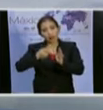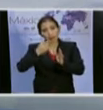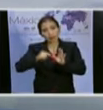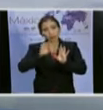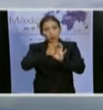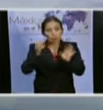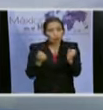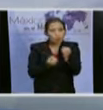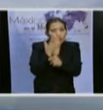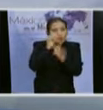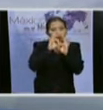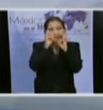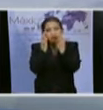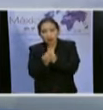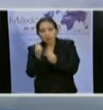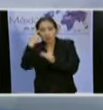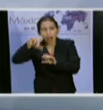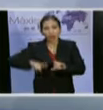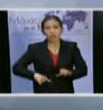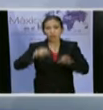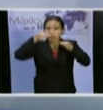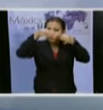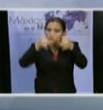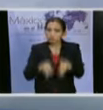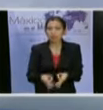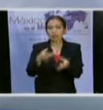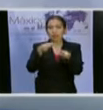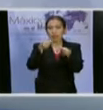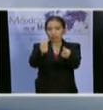una gobernanza con mayor y efectiva